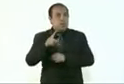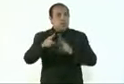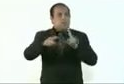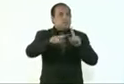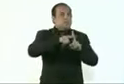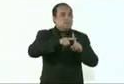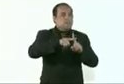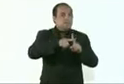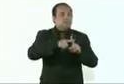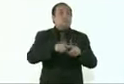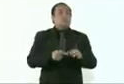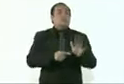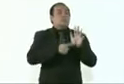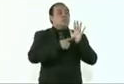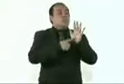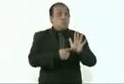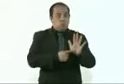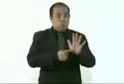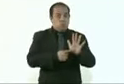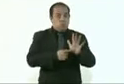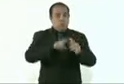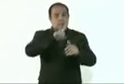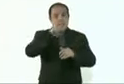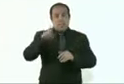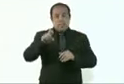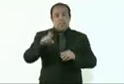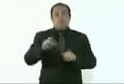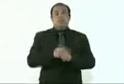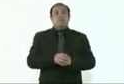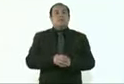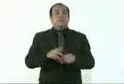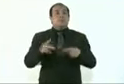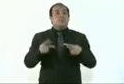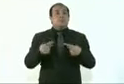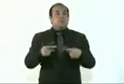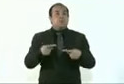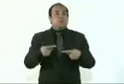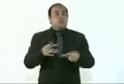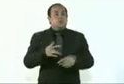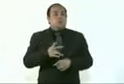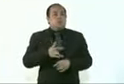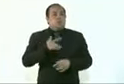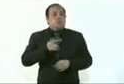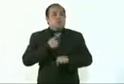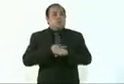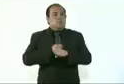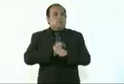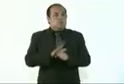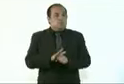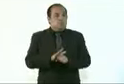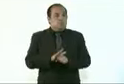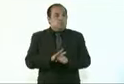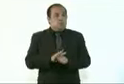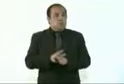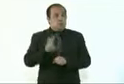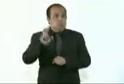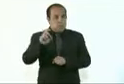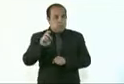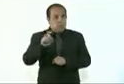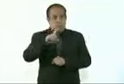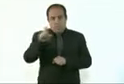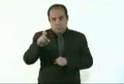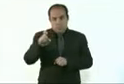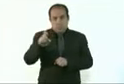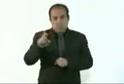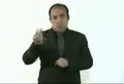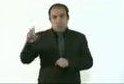que nos está diciendo es que de 100 casos sintomáticos, 30, o sea, de 100,